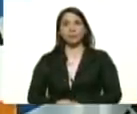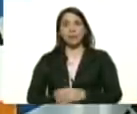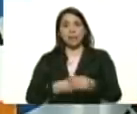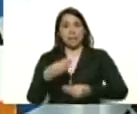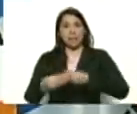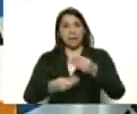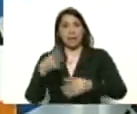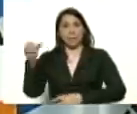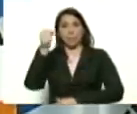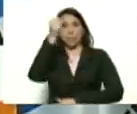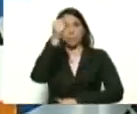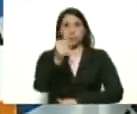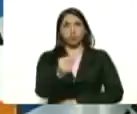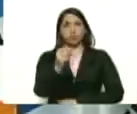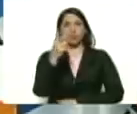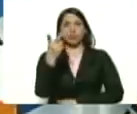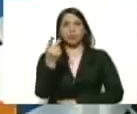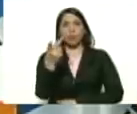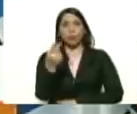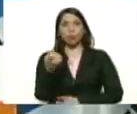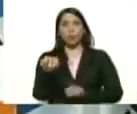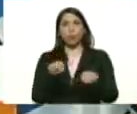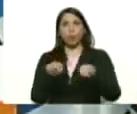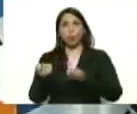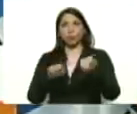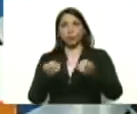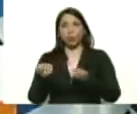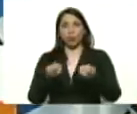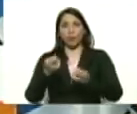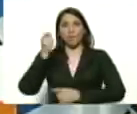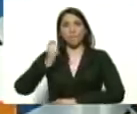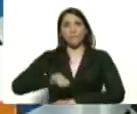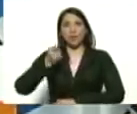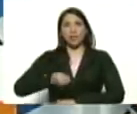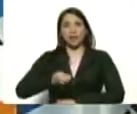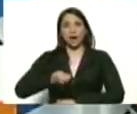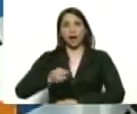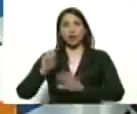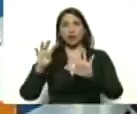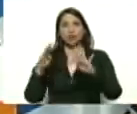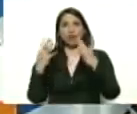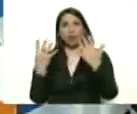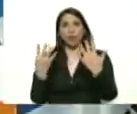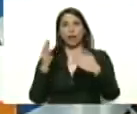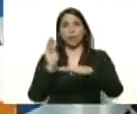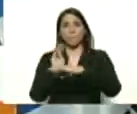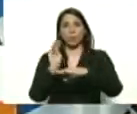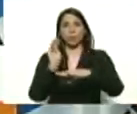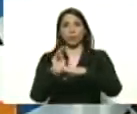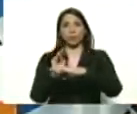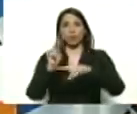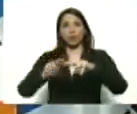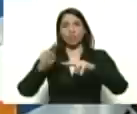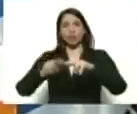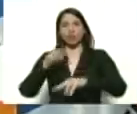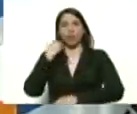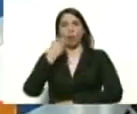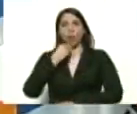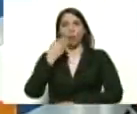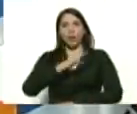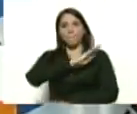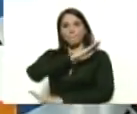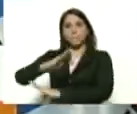de Control, a través del fiscal noveno del Ministerio Público en materia de protección de niños, niñas y adolescentes,